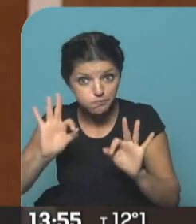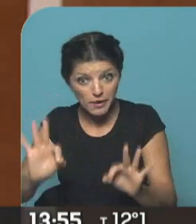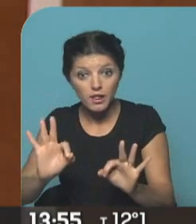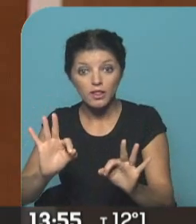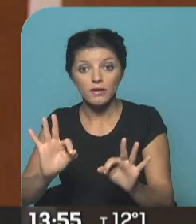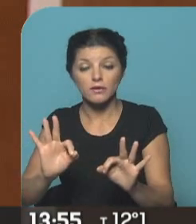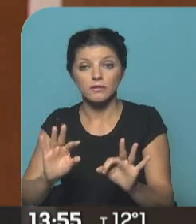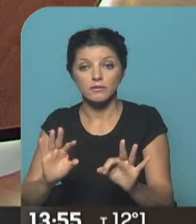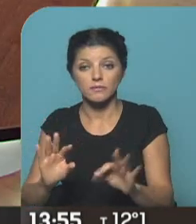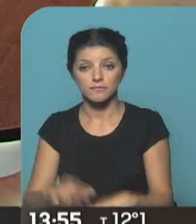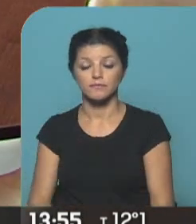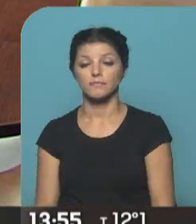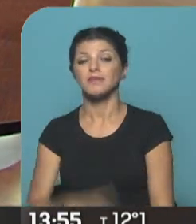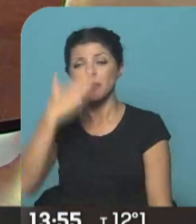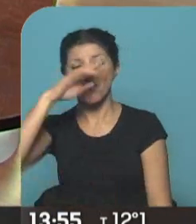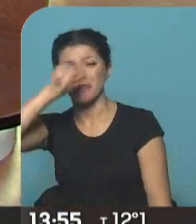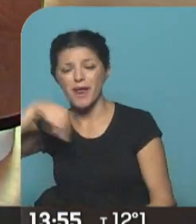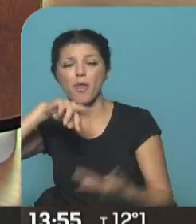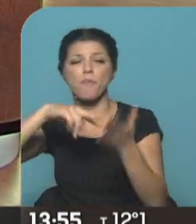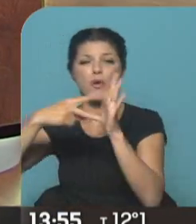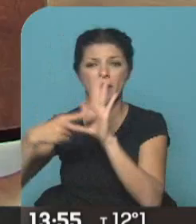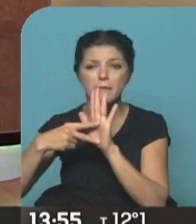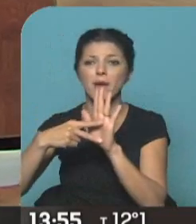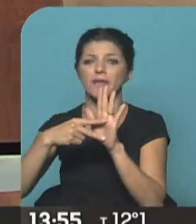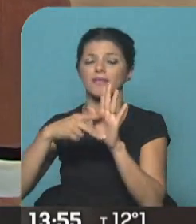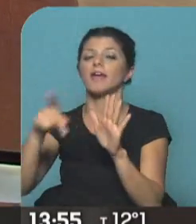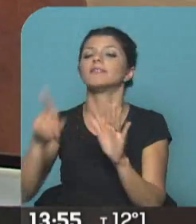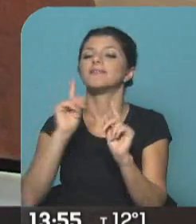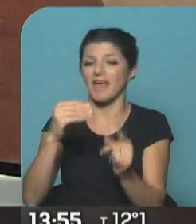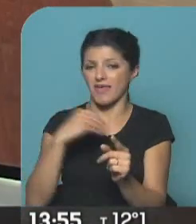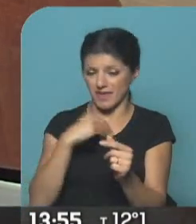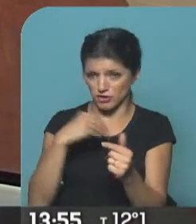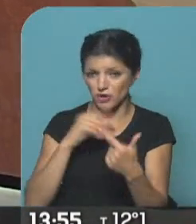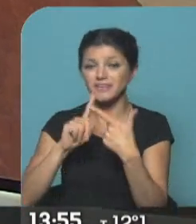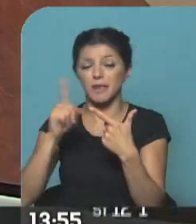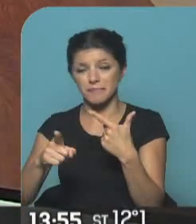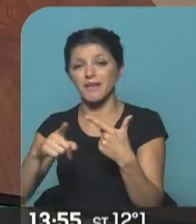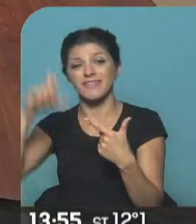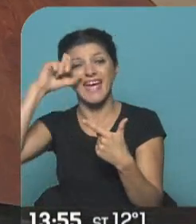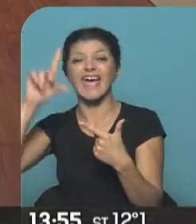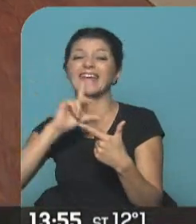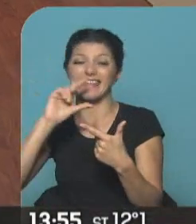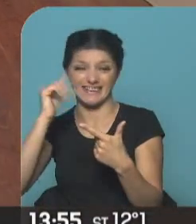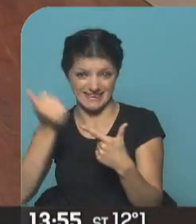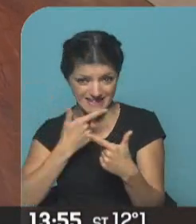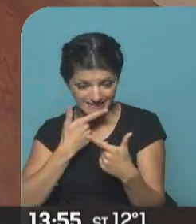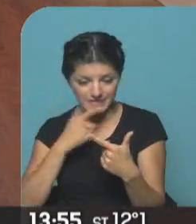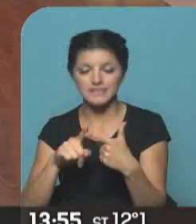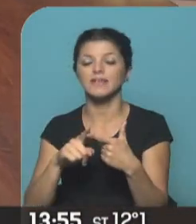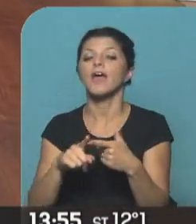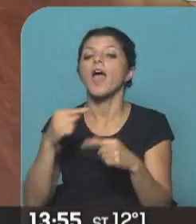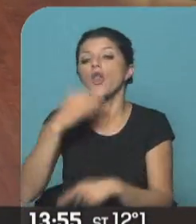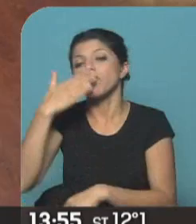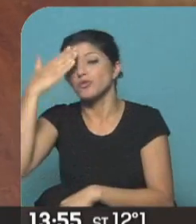enorme conflicto religioso y además étnico de una población musulmana de un 30% que temía ser oprimida por